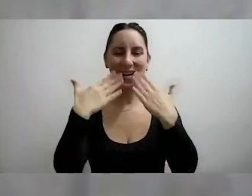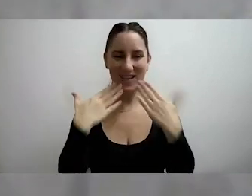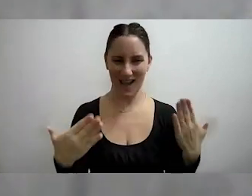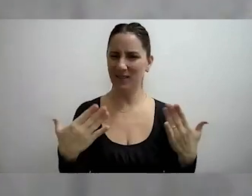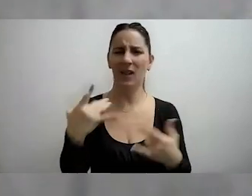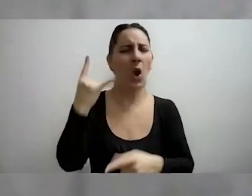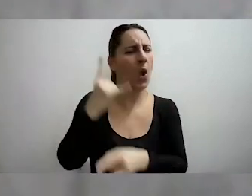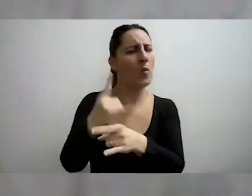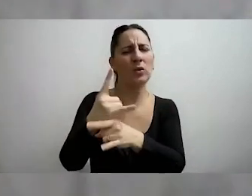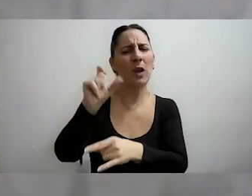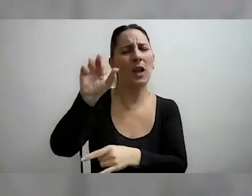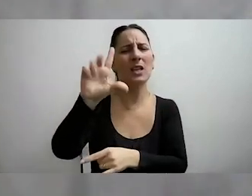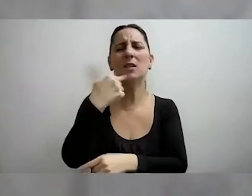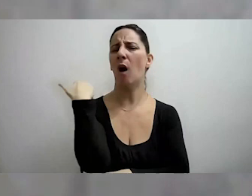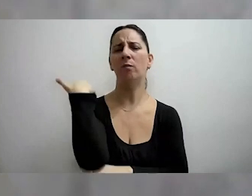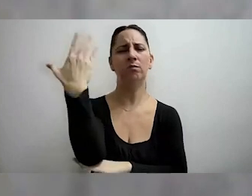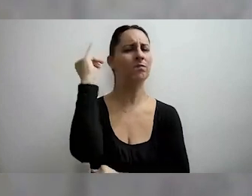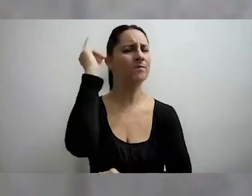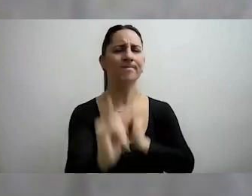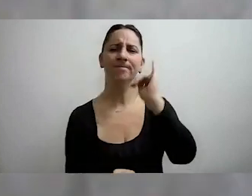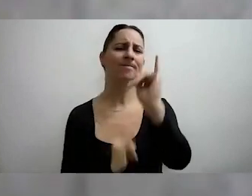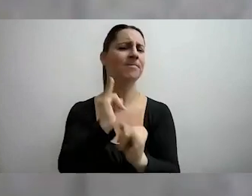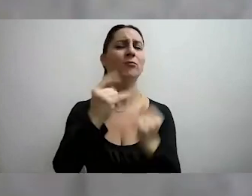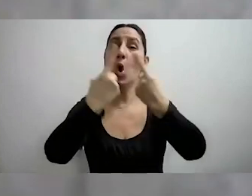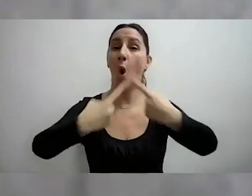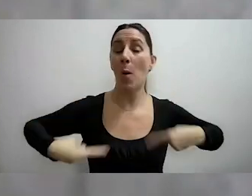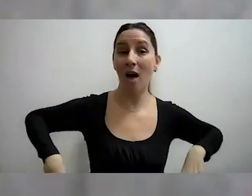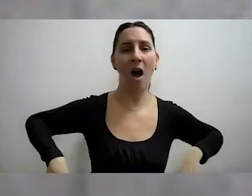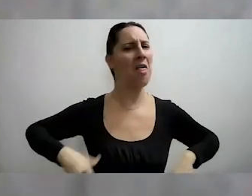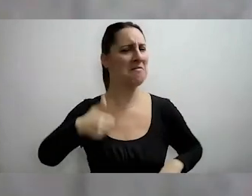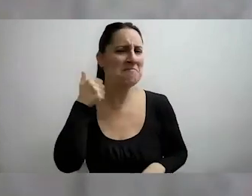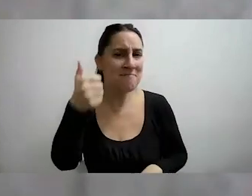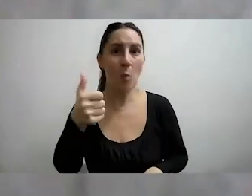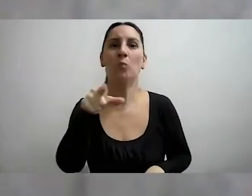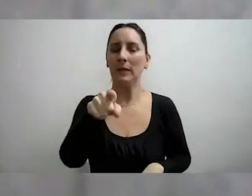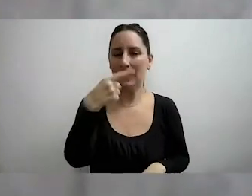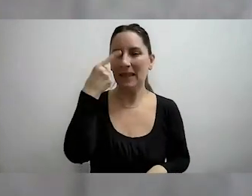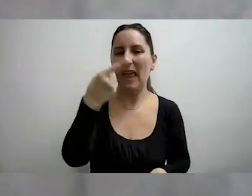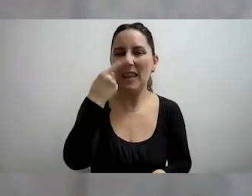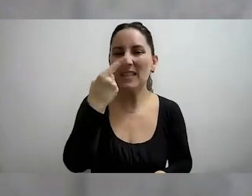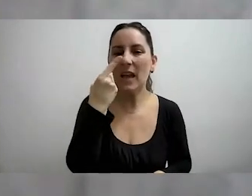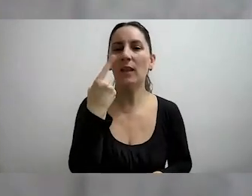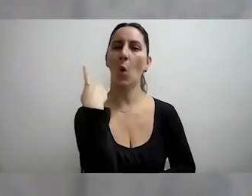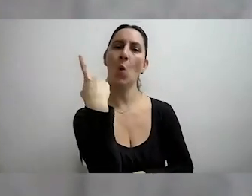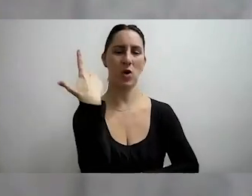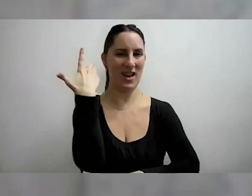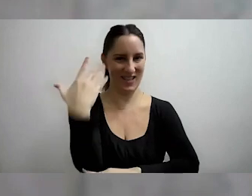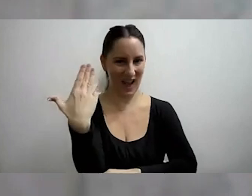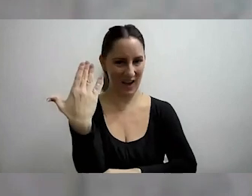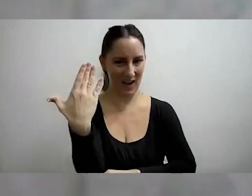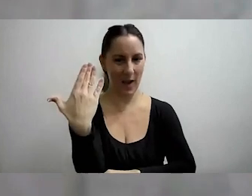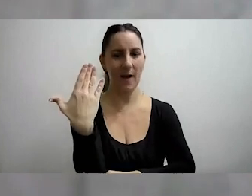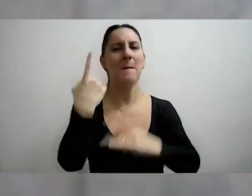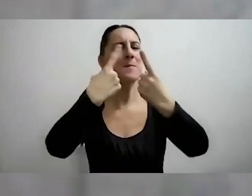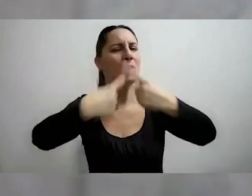brillante el comentario de todas las novedades, ¿no? Porque es interesante unir en una sola charla los